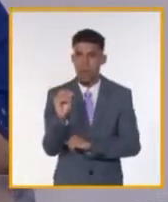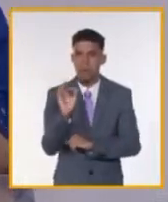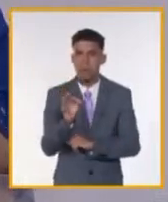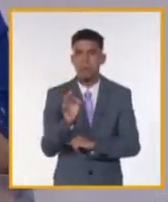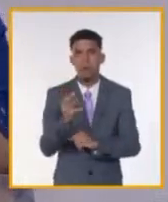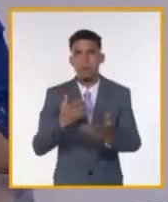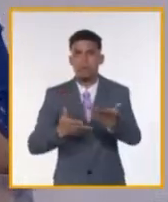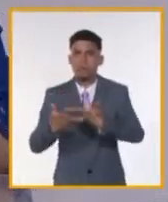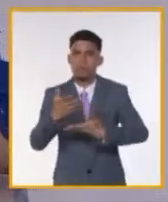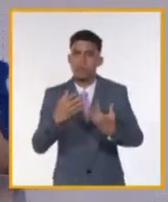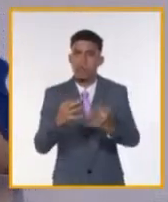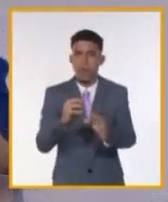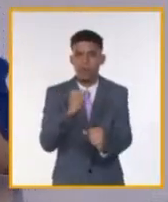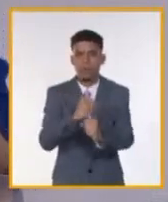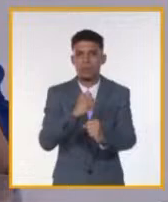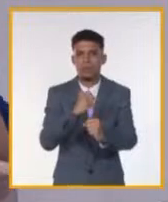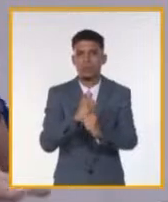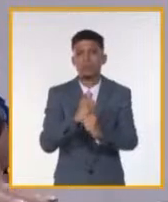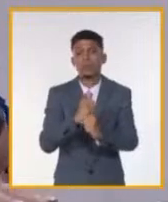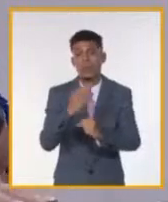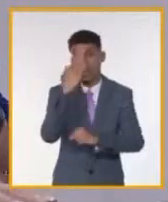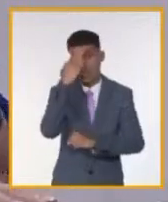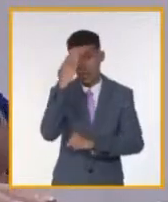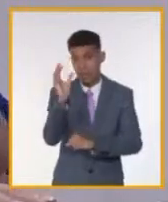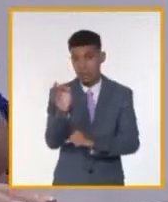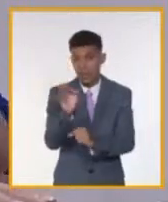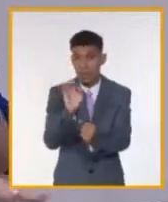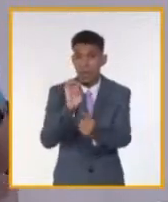país beneficiarse de estos resultados.